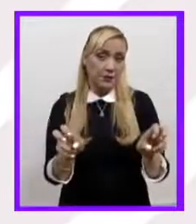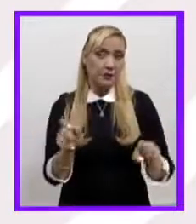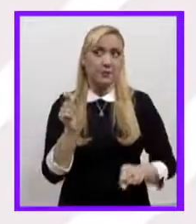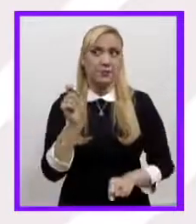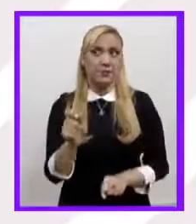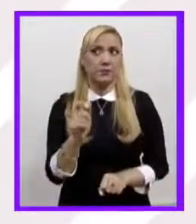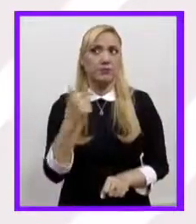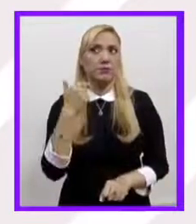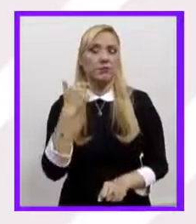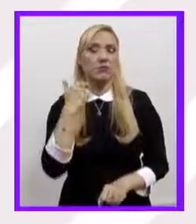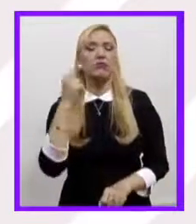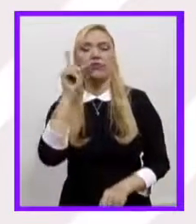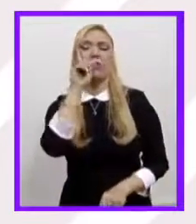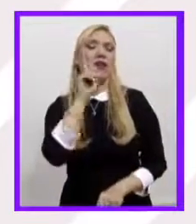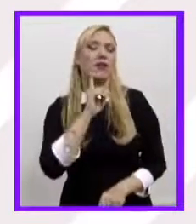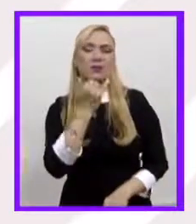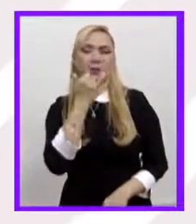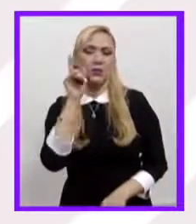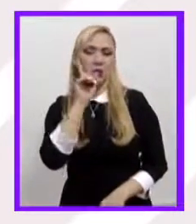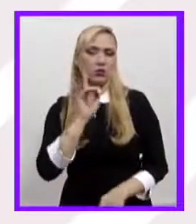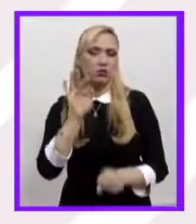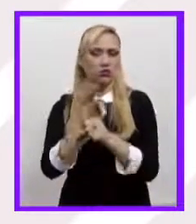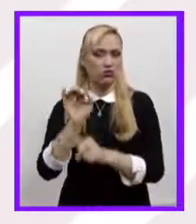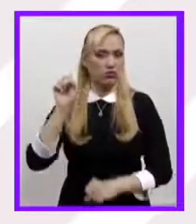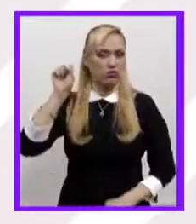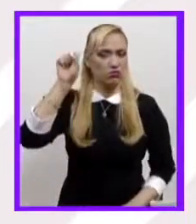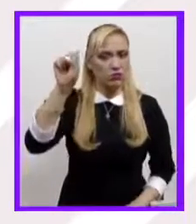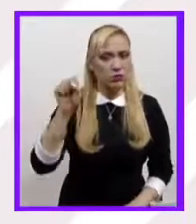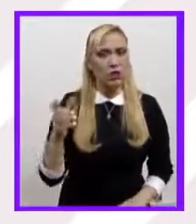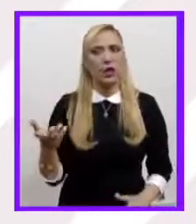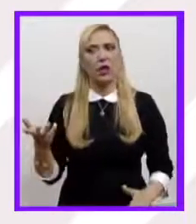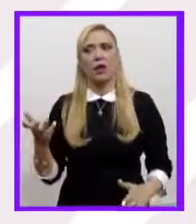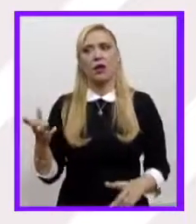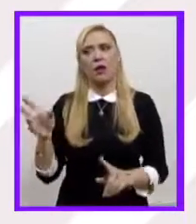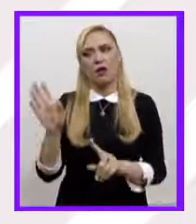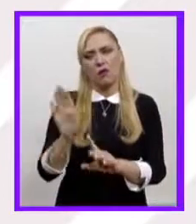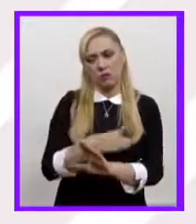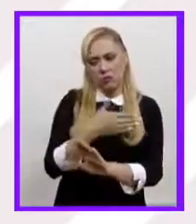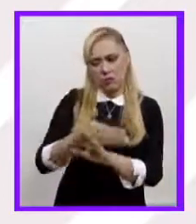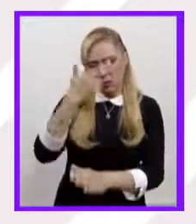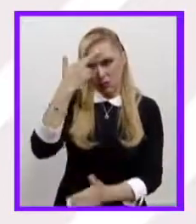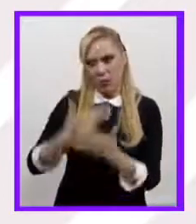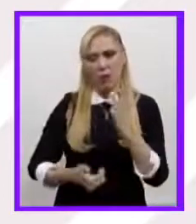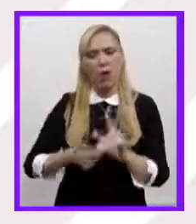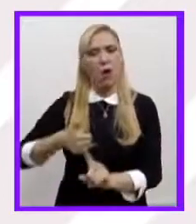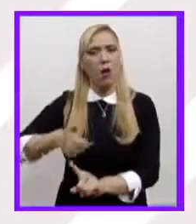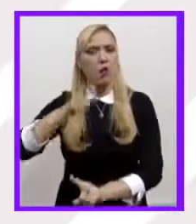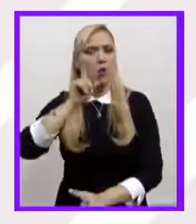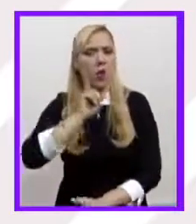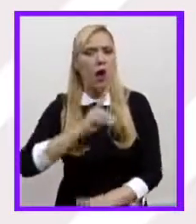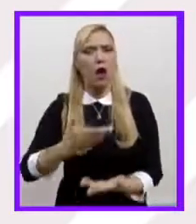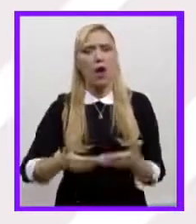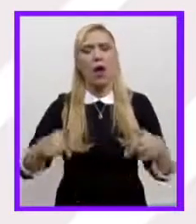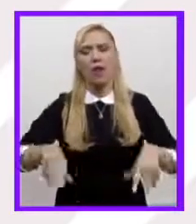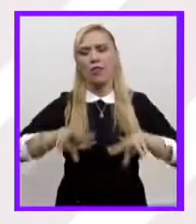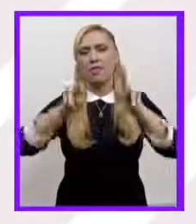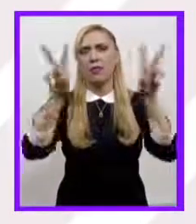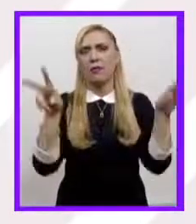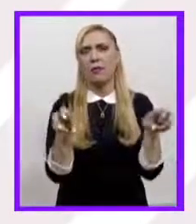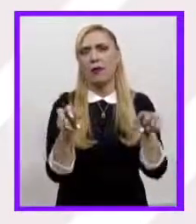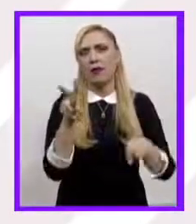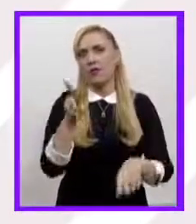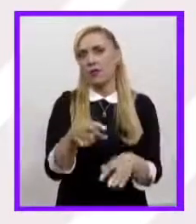con los feminismos, relacionado con las violencias hacia las mujeres, y bueno, pues el tema de estos programas se